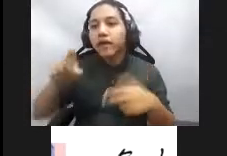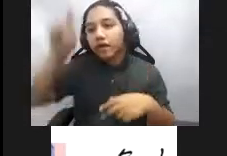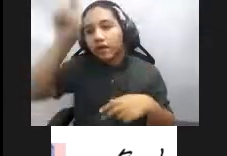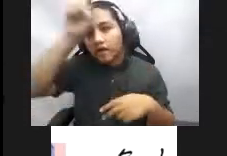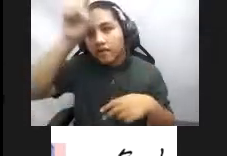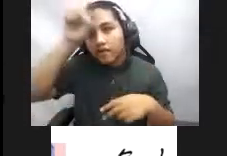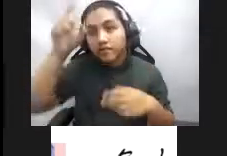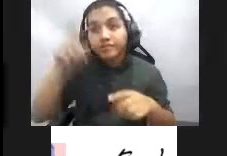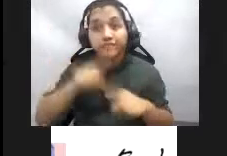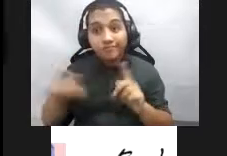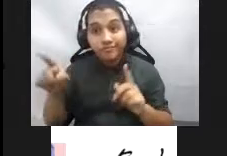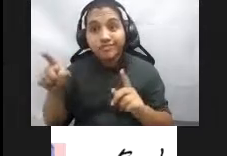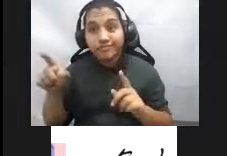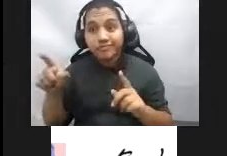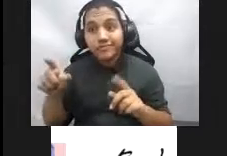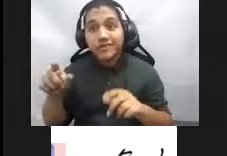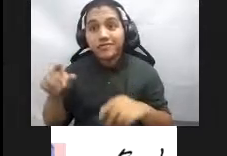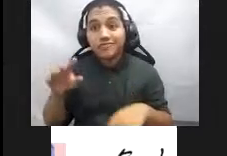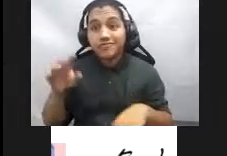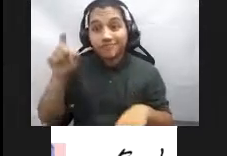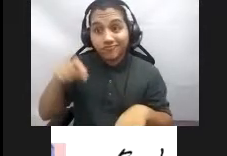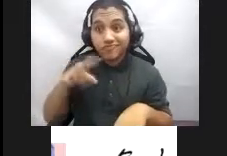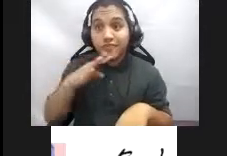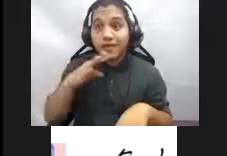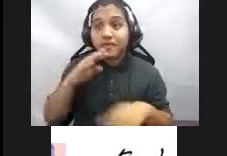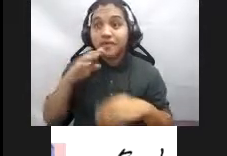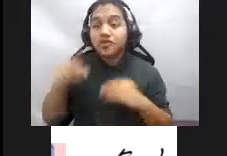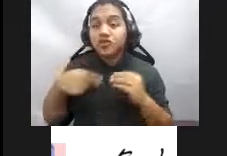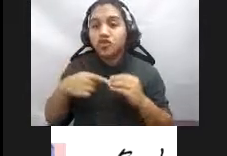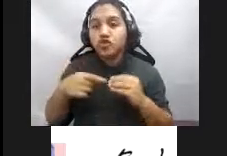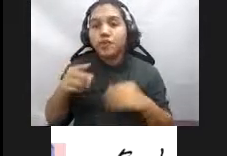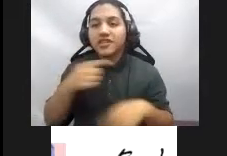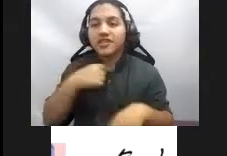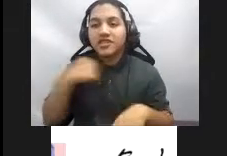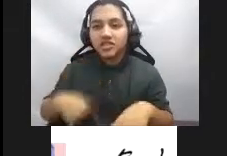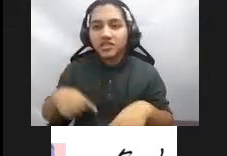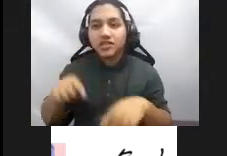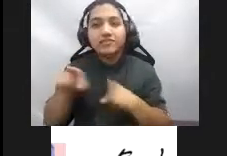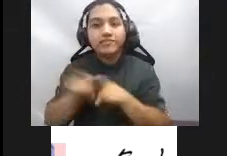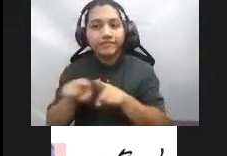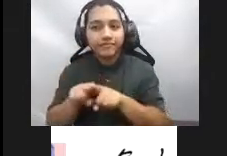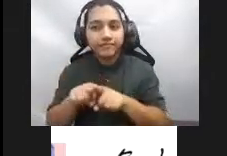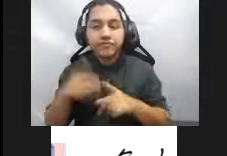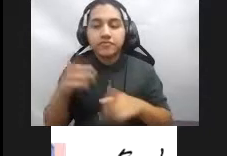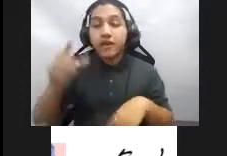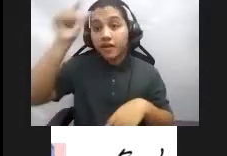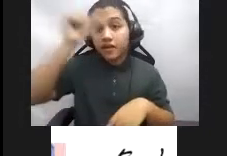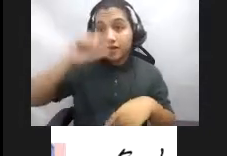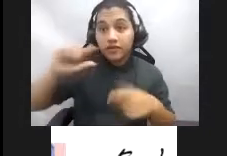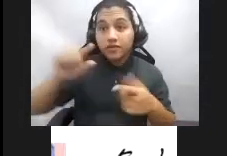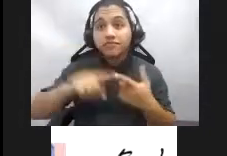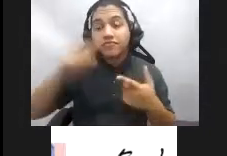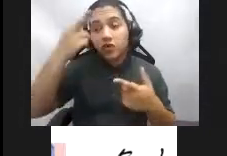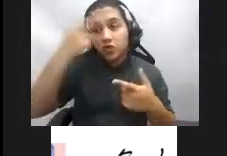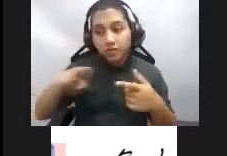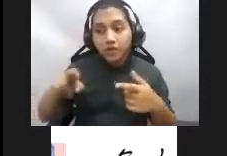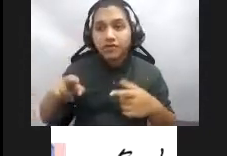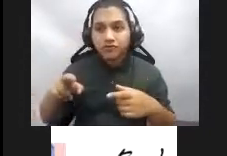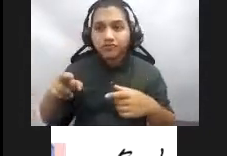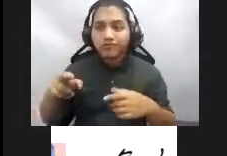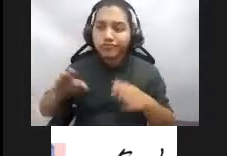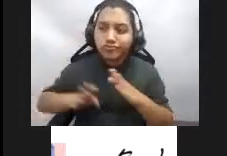olvidamos hablar sobre China. Y cuando los griegos estaban en su apogeo, cuando los romanos estaban en su apogeo, los chinos también